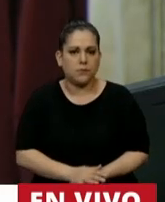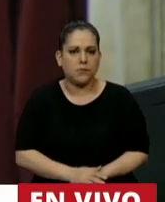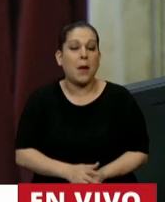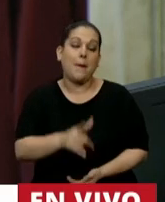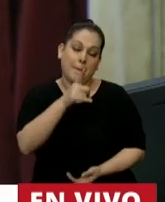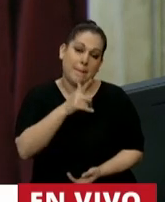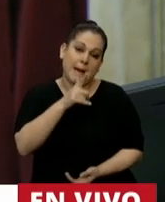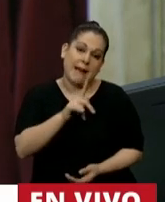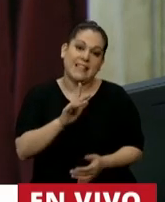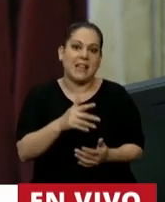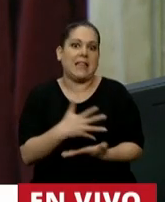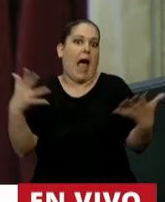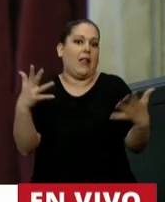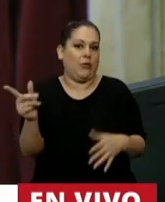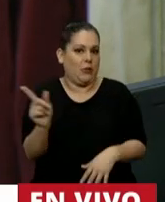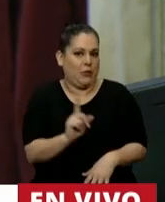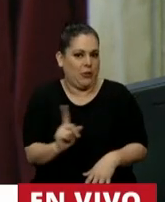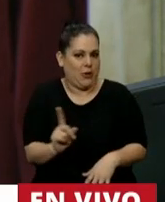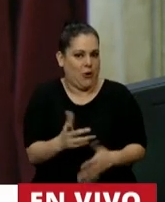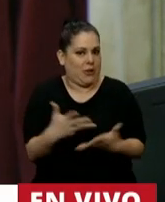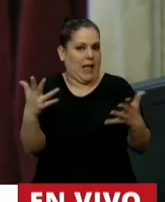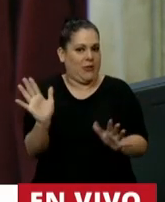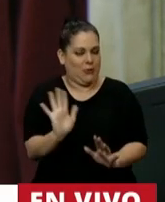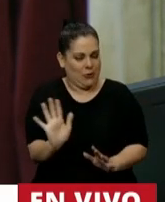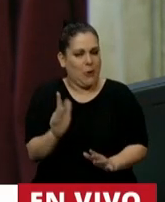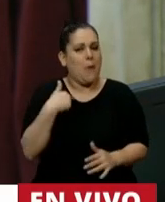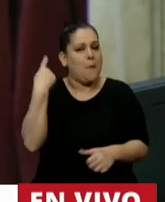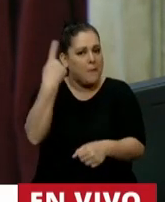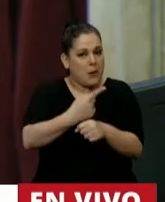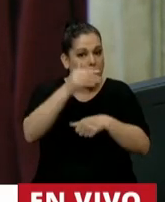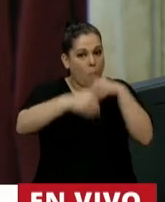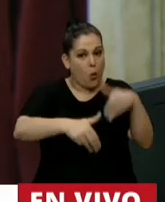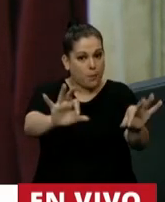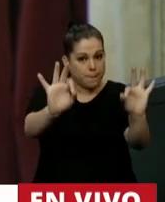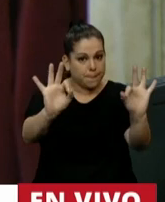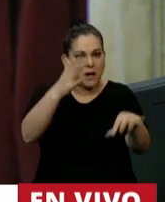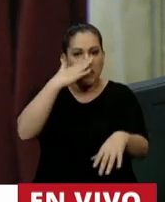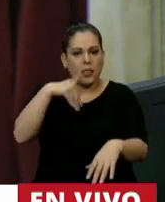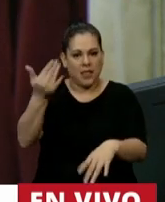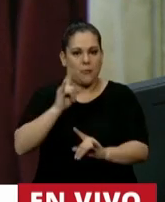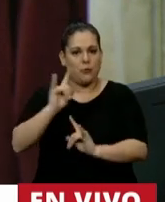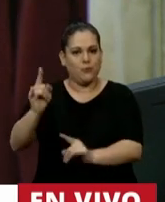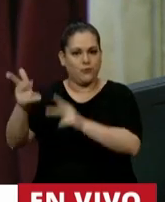parece no tanto diputada terminemos la votación y después le doy la palabra diputada